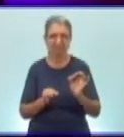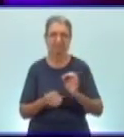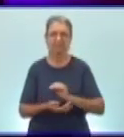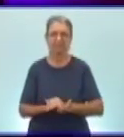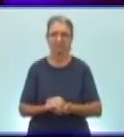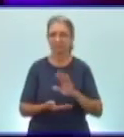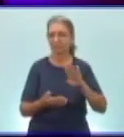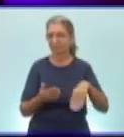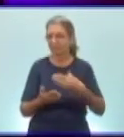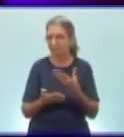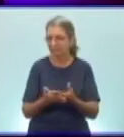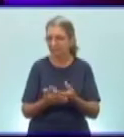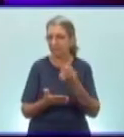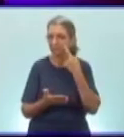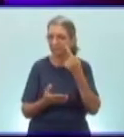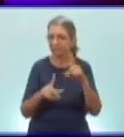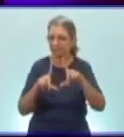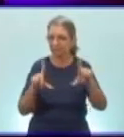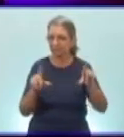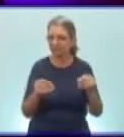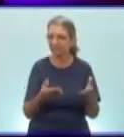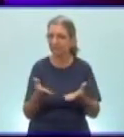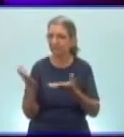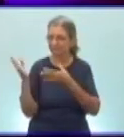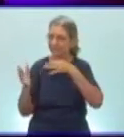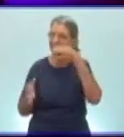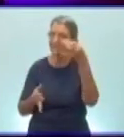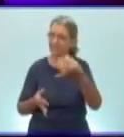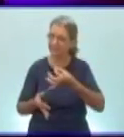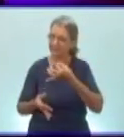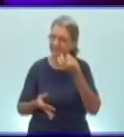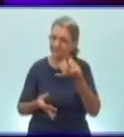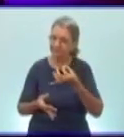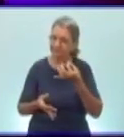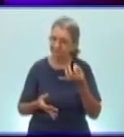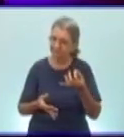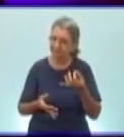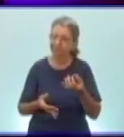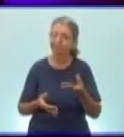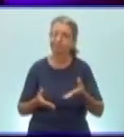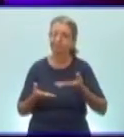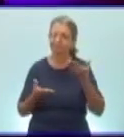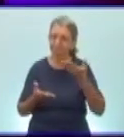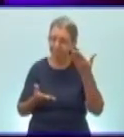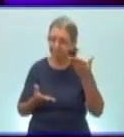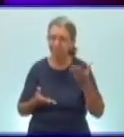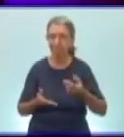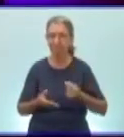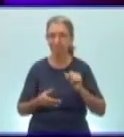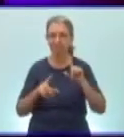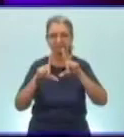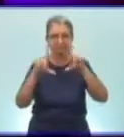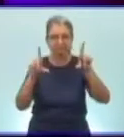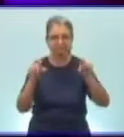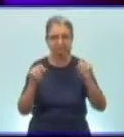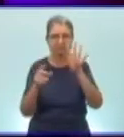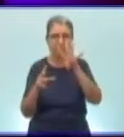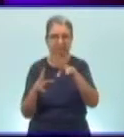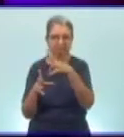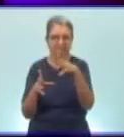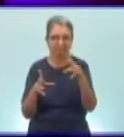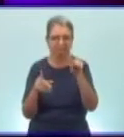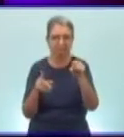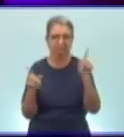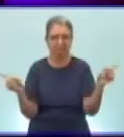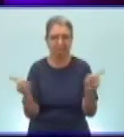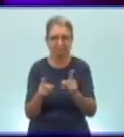propongo ver en la próxima diapositiva porque les voy a hacer una explicación más dinámica con una gráfica y además les propongo un resumen